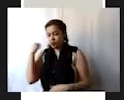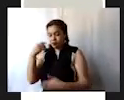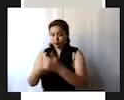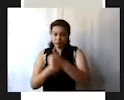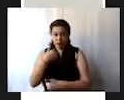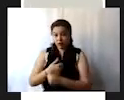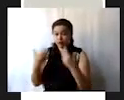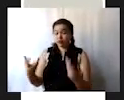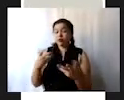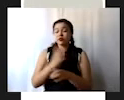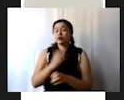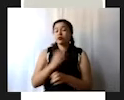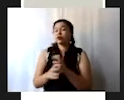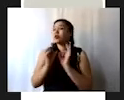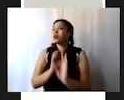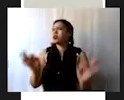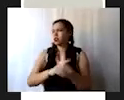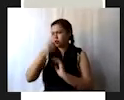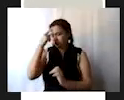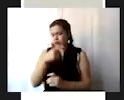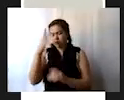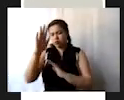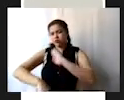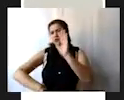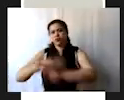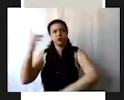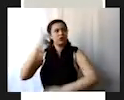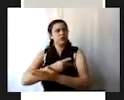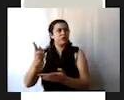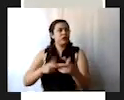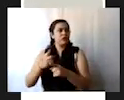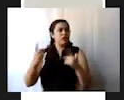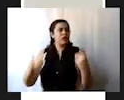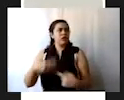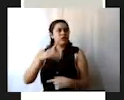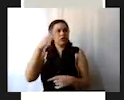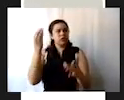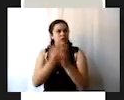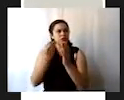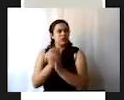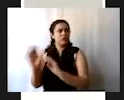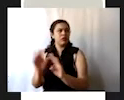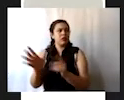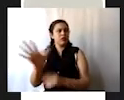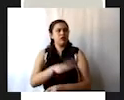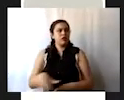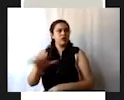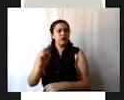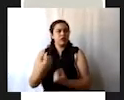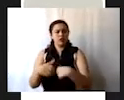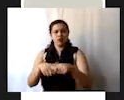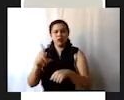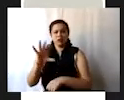elementos claves para el éxito del programa de desarrollo de capacitación de la sociedad civil. La